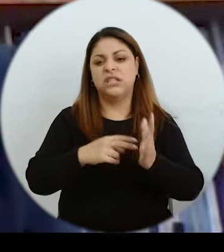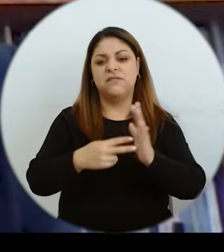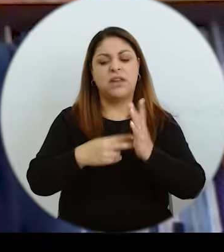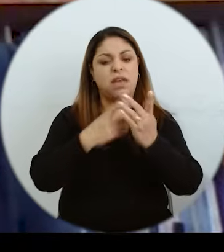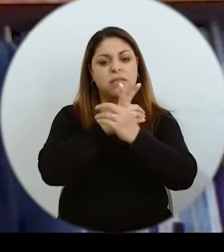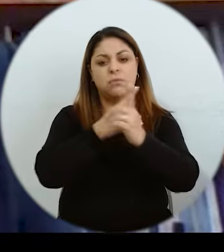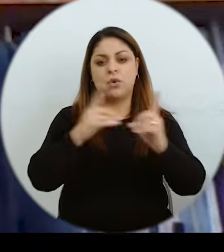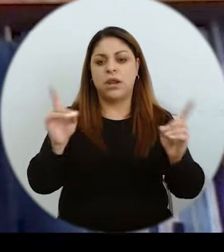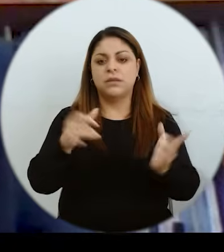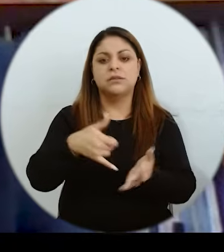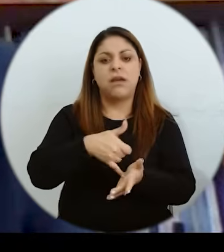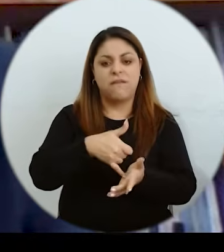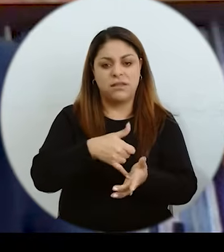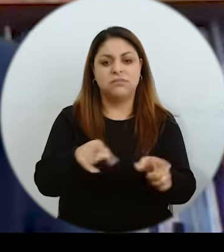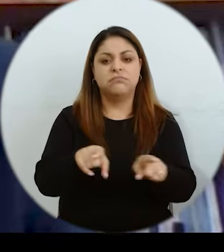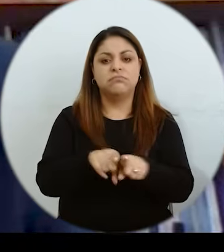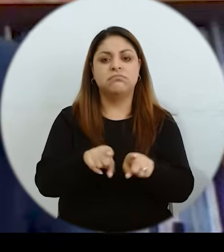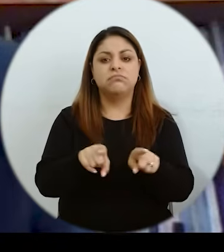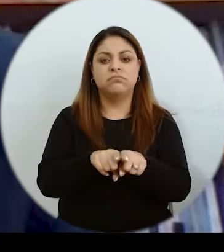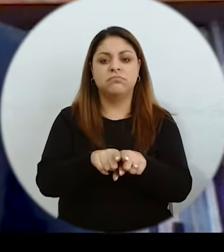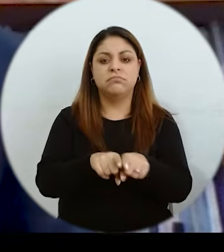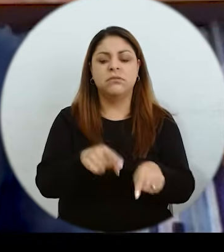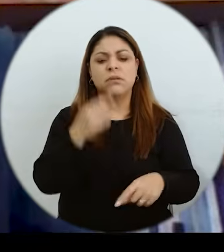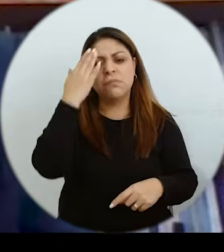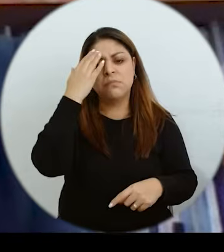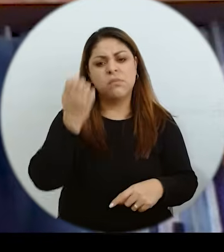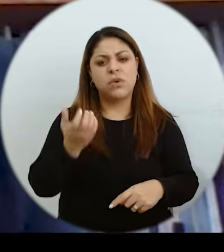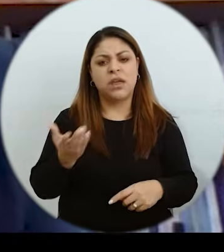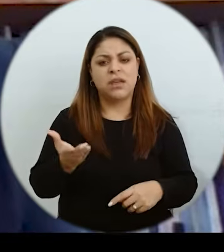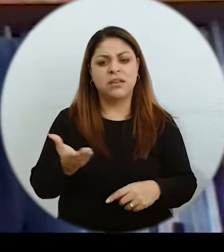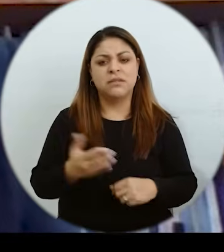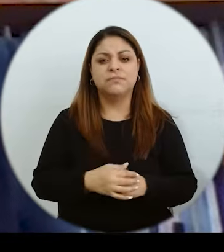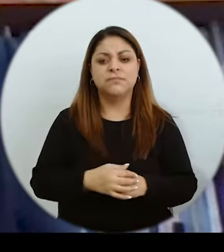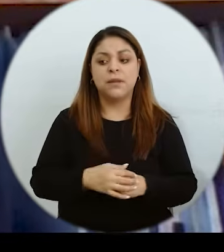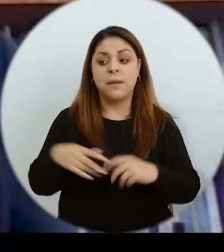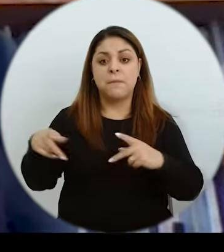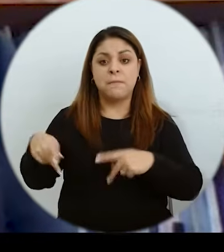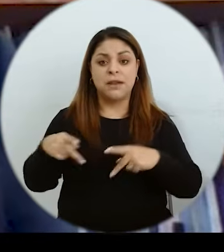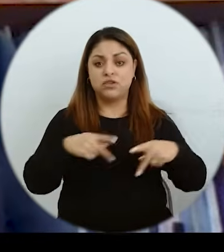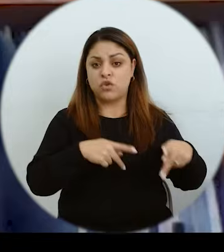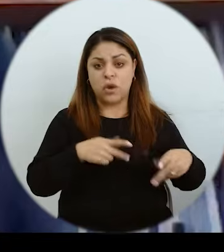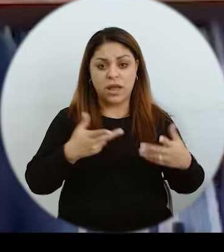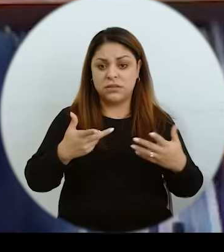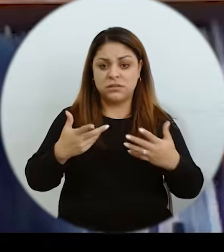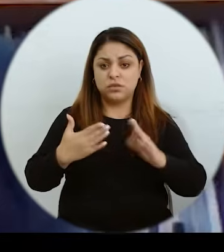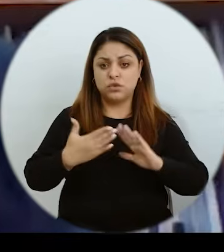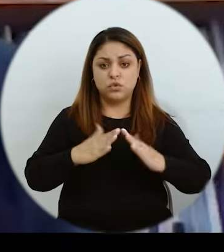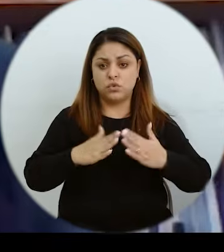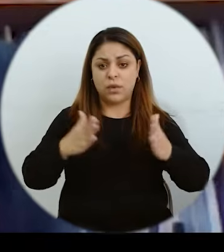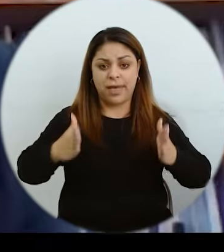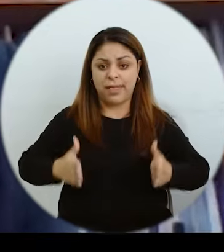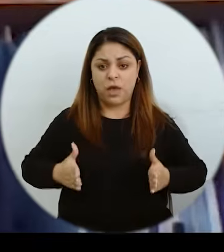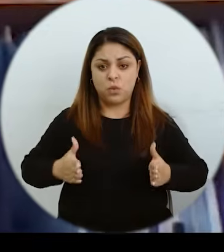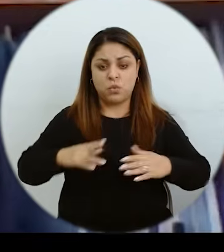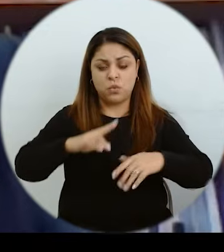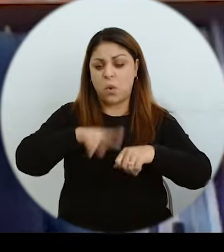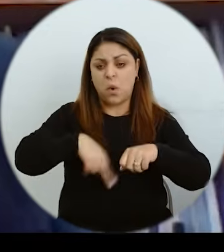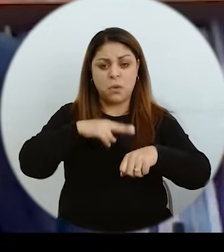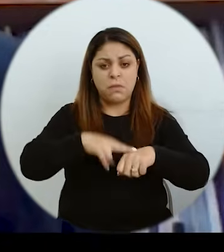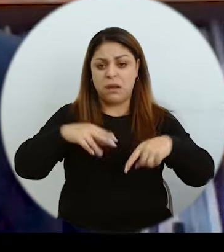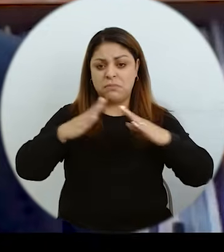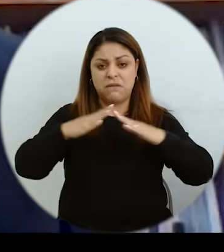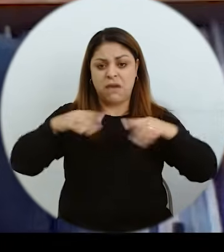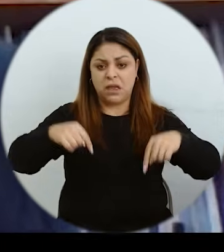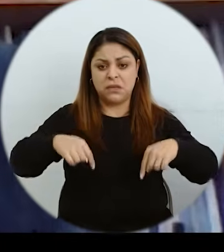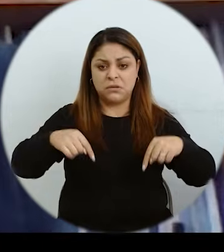legitimidad nos lleva a una democracia débil. Porque el ciudadano común, la persona